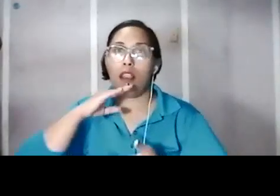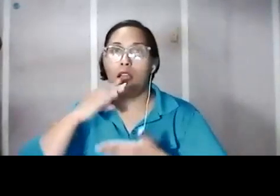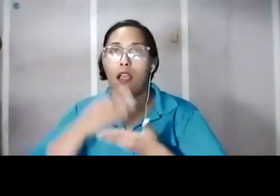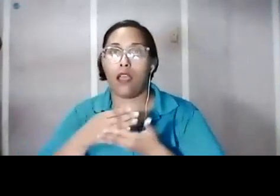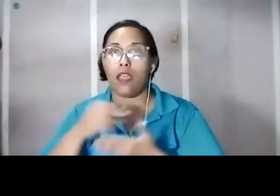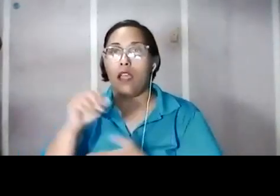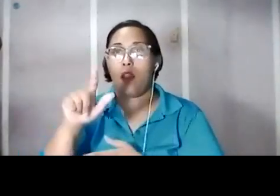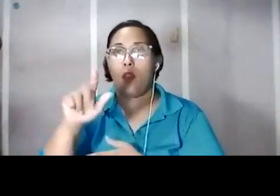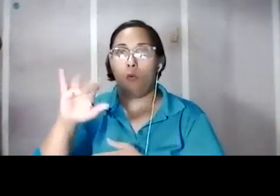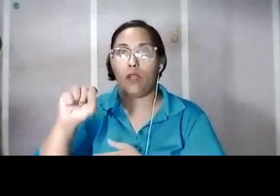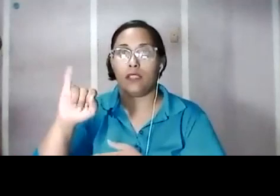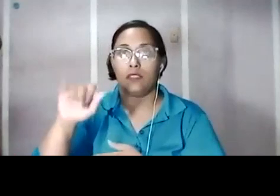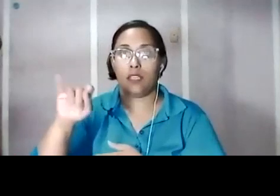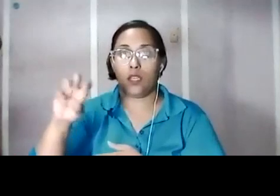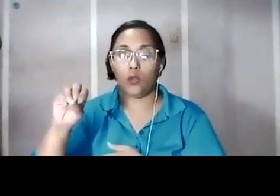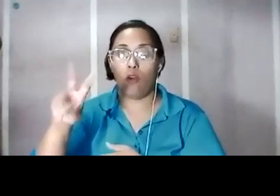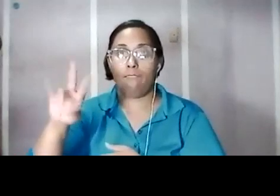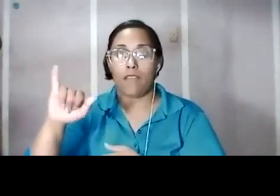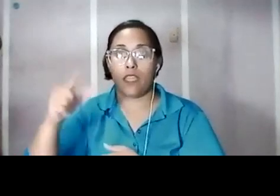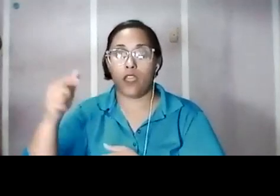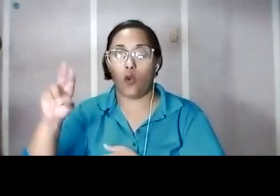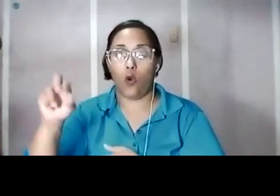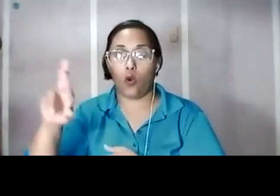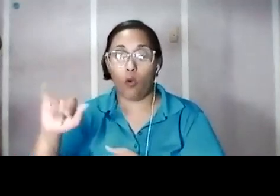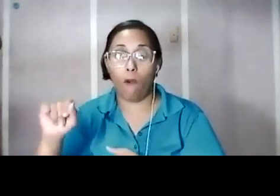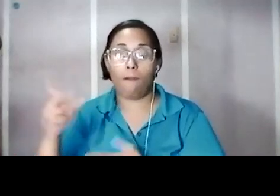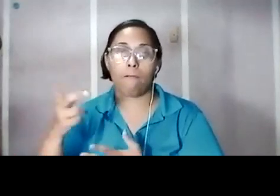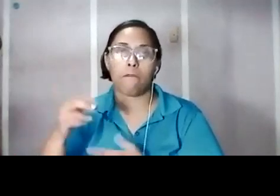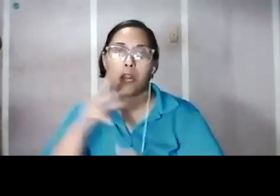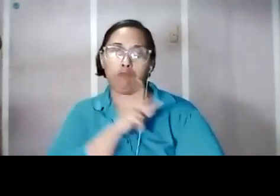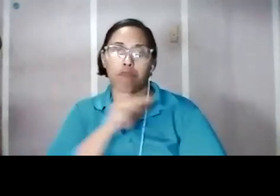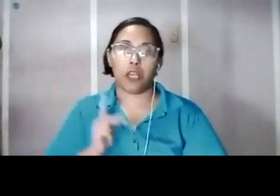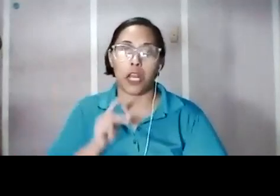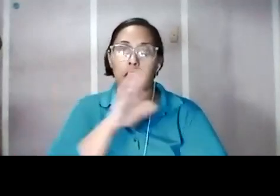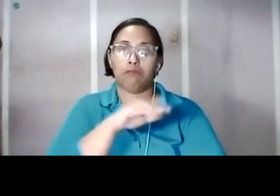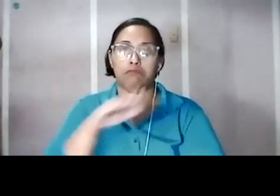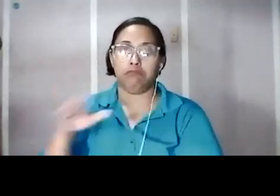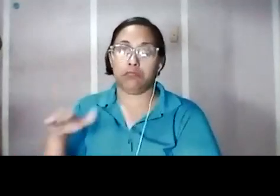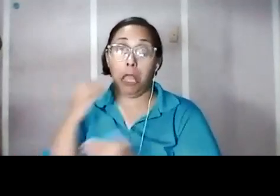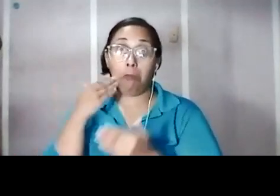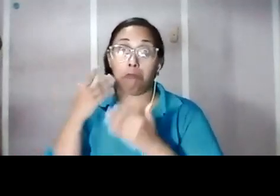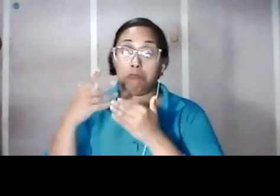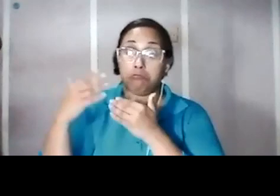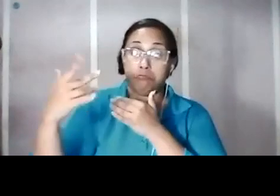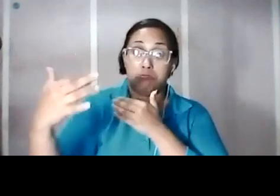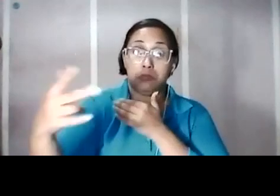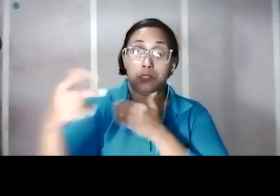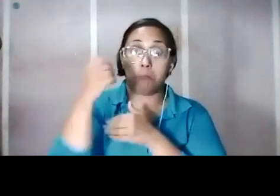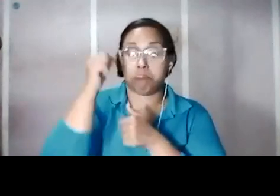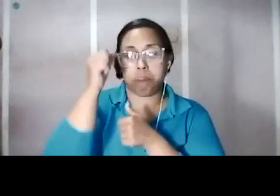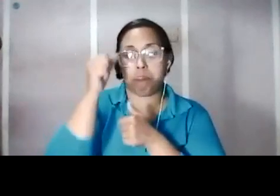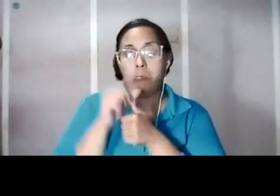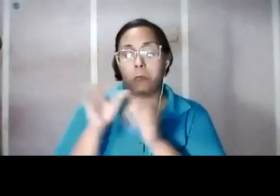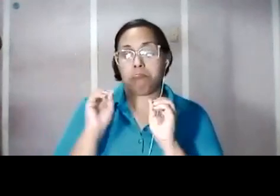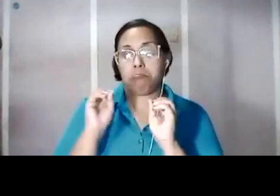Vigoró fue la reina, creo que es infantil. De ahí en adelante no me acuerdo mucho más, pero sí he estado